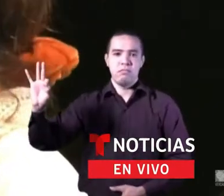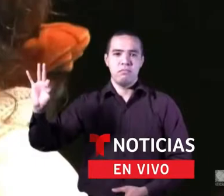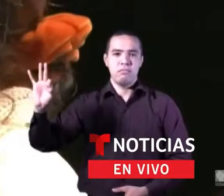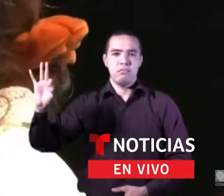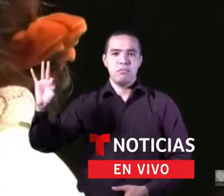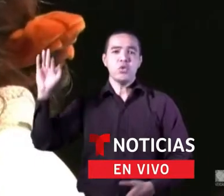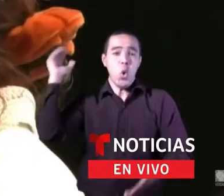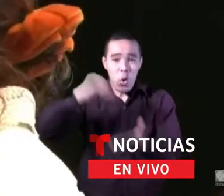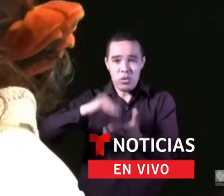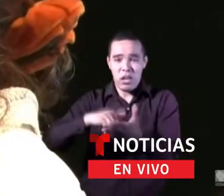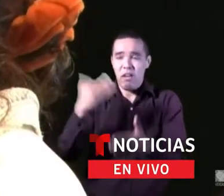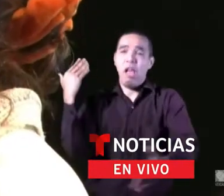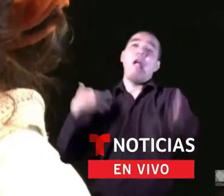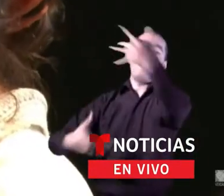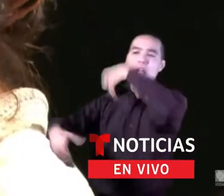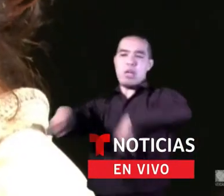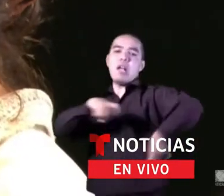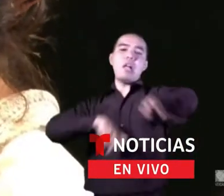al pasado